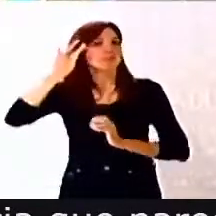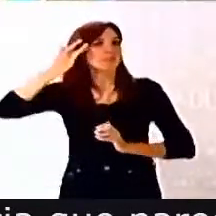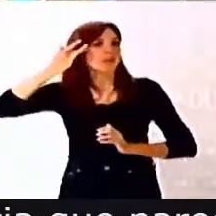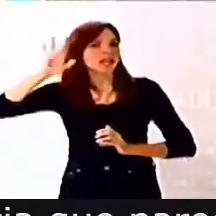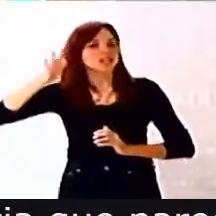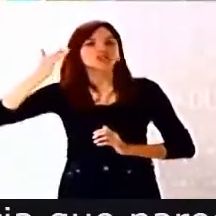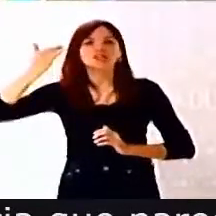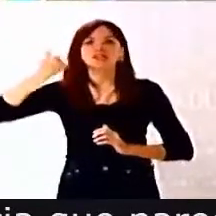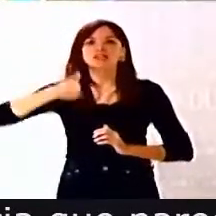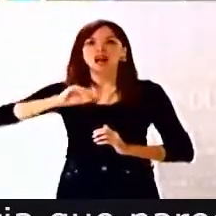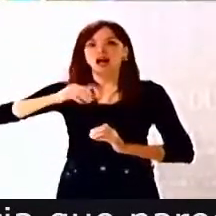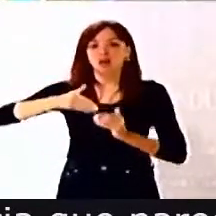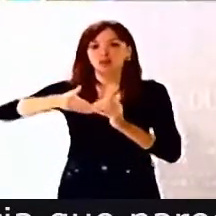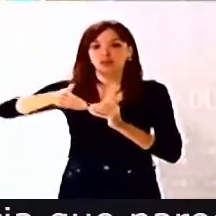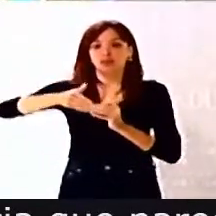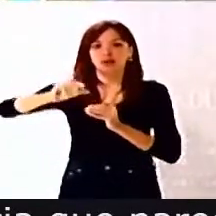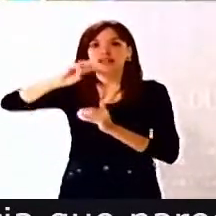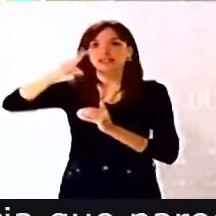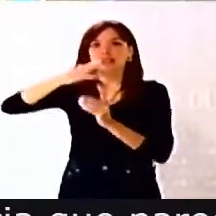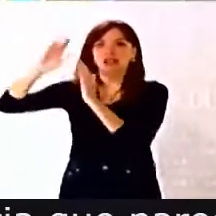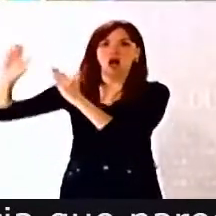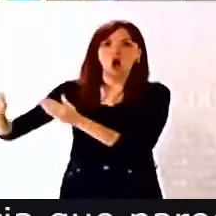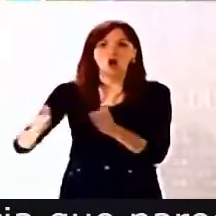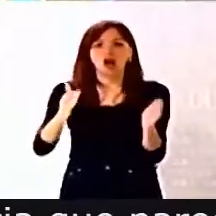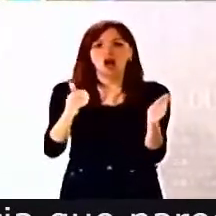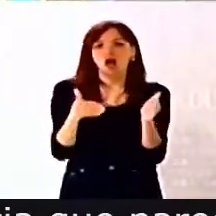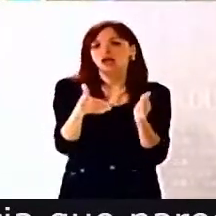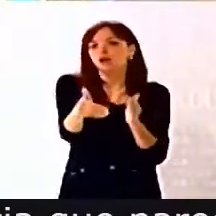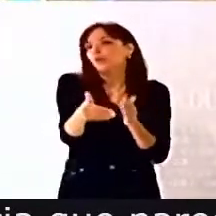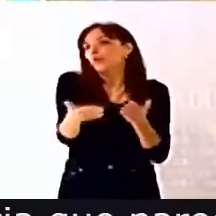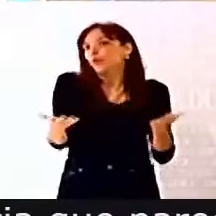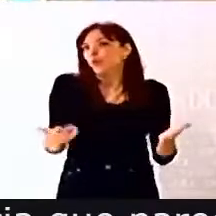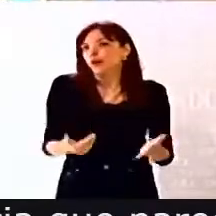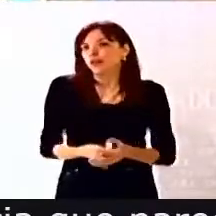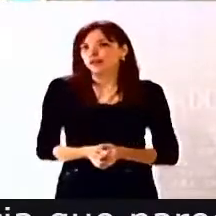estará trabajando en la tercera ola. ¿Para cuándo se plantea la tercera ola?